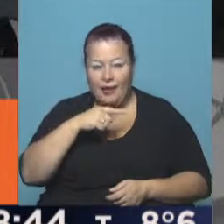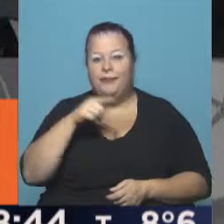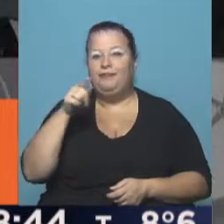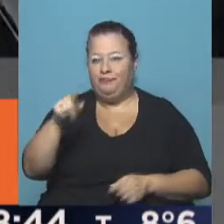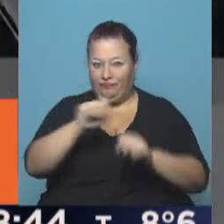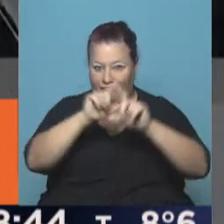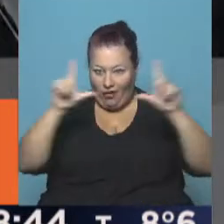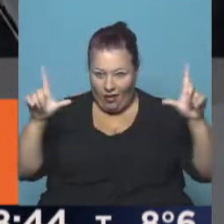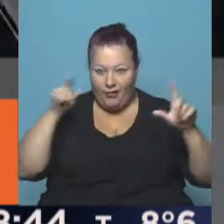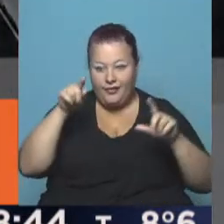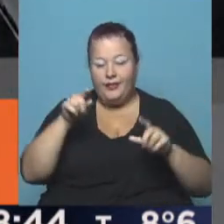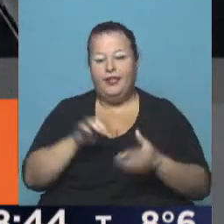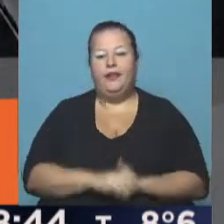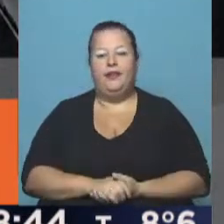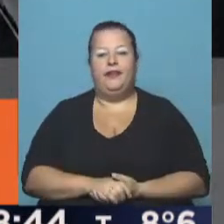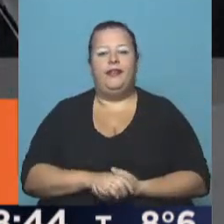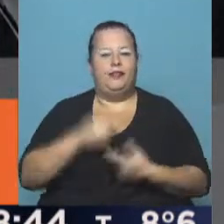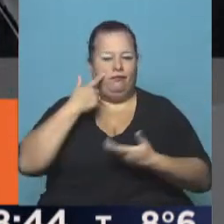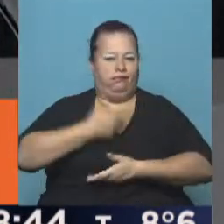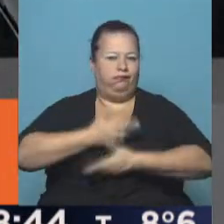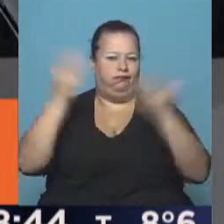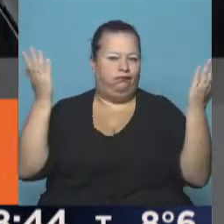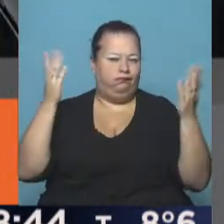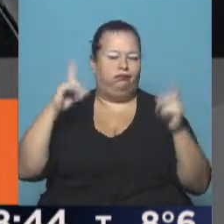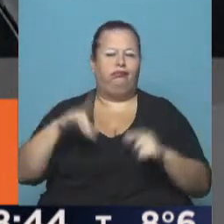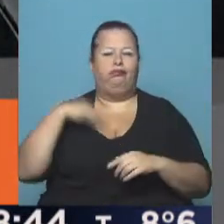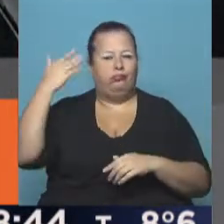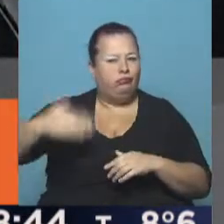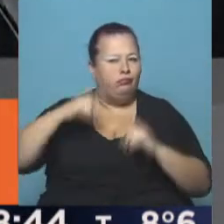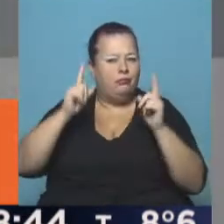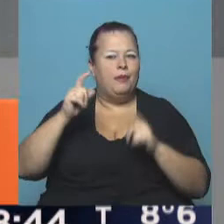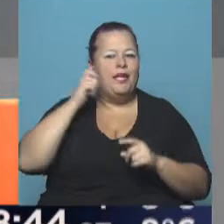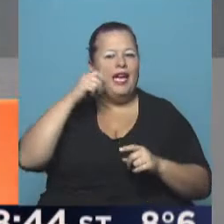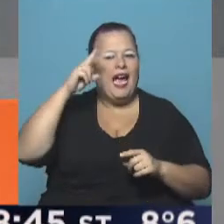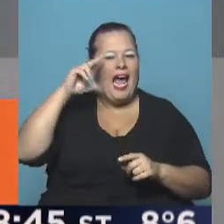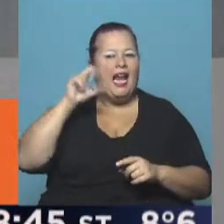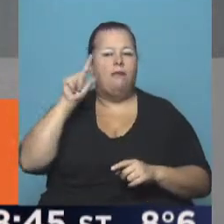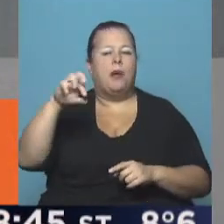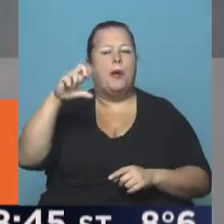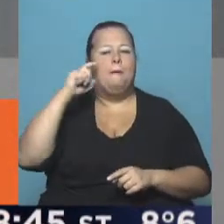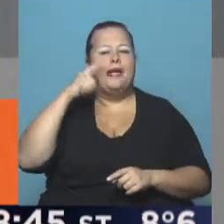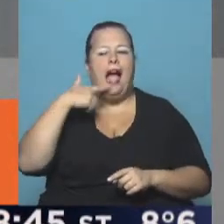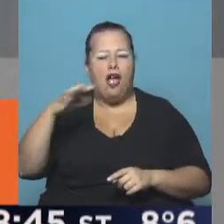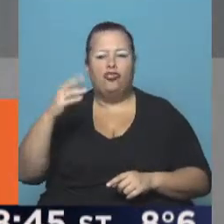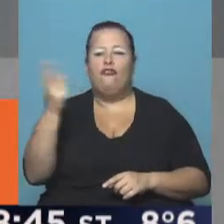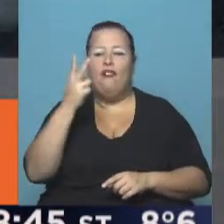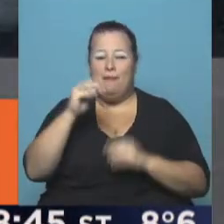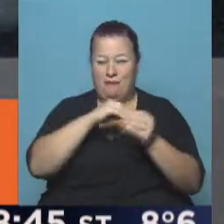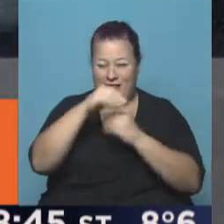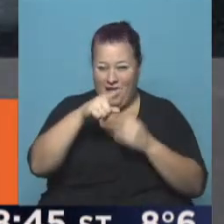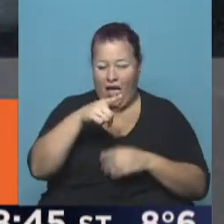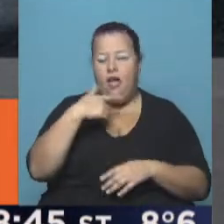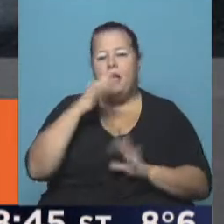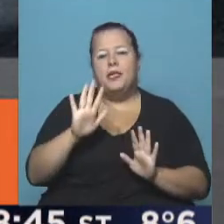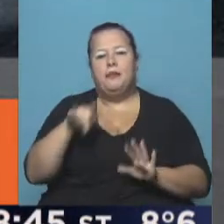la imagen que trascendió a lo largo de los tiempos, el Guernica de Picasso. Los familiares de víctimas de aquella tragedia